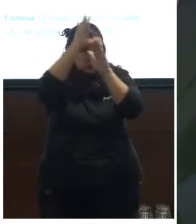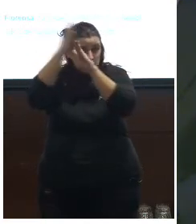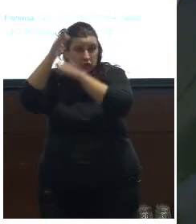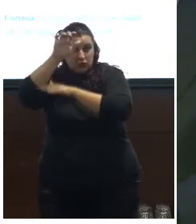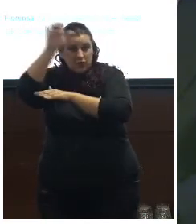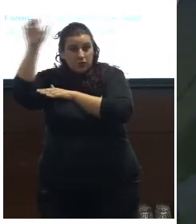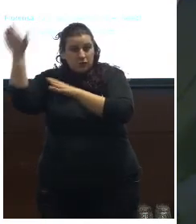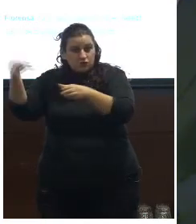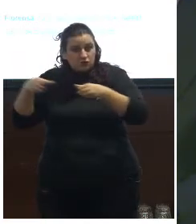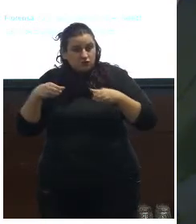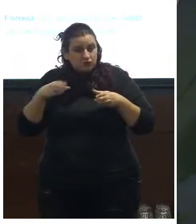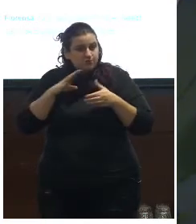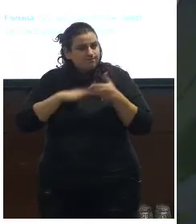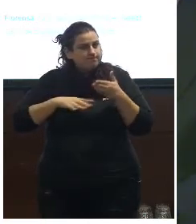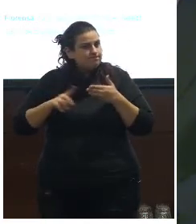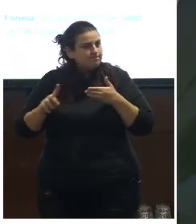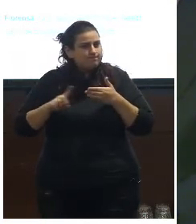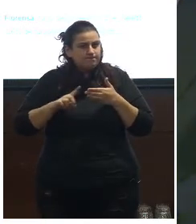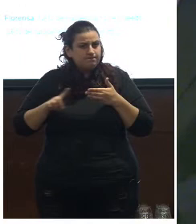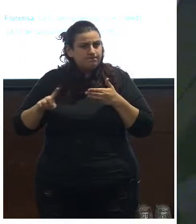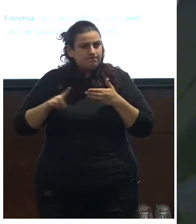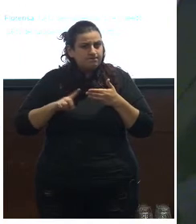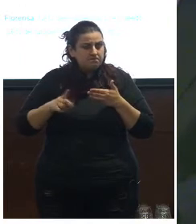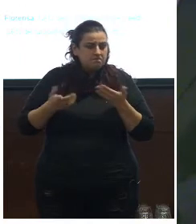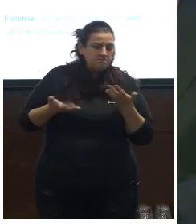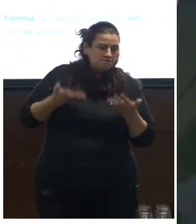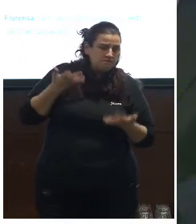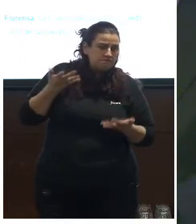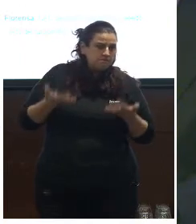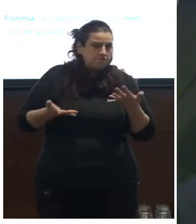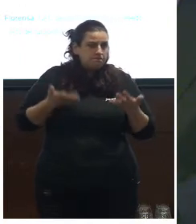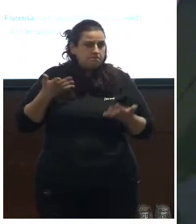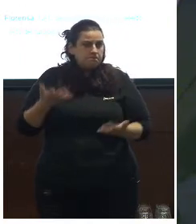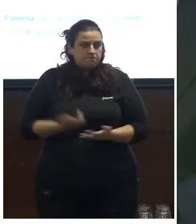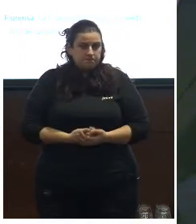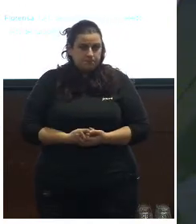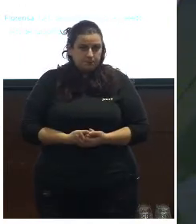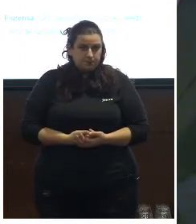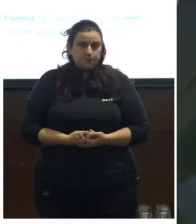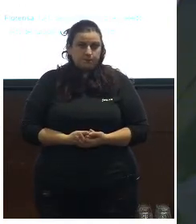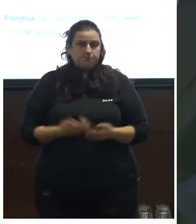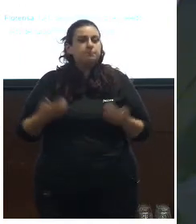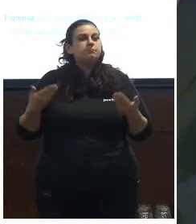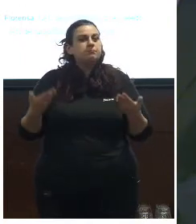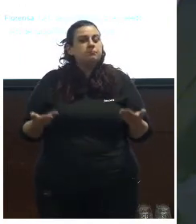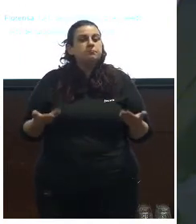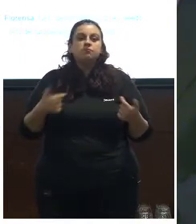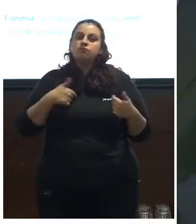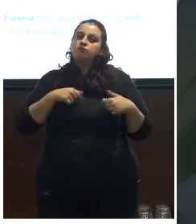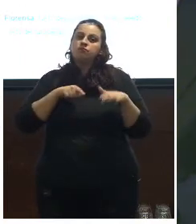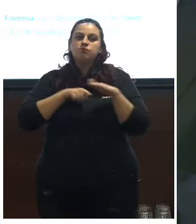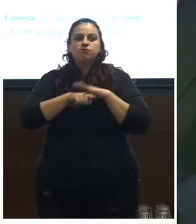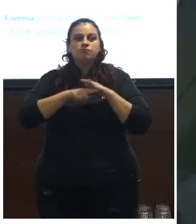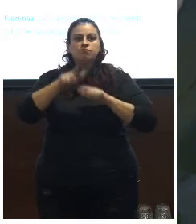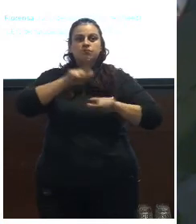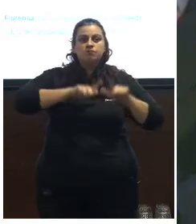que, en nuestro caso, en Barcelona y en Cataluña, vemos que adolecen su presencia. Entonces, nosotros no somos una agencia de viajes, no